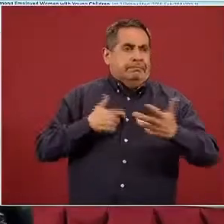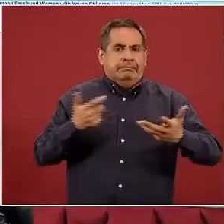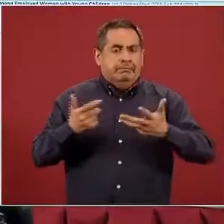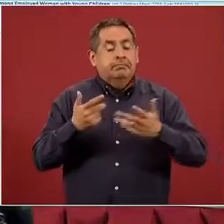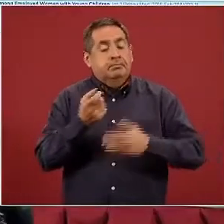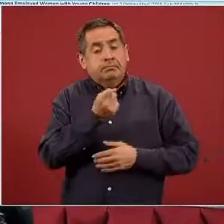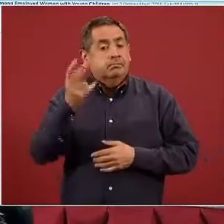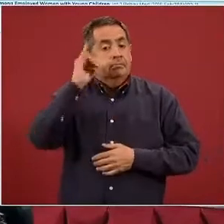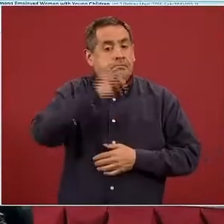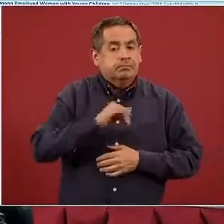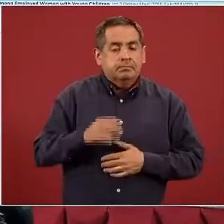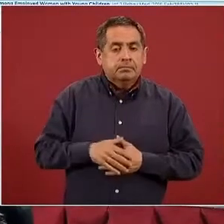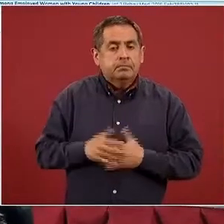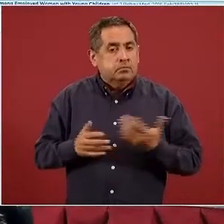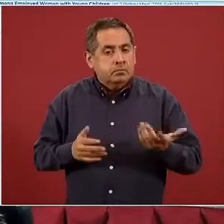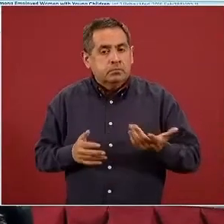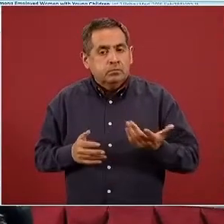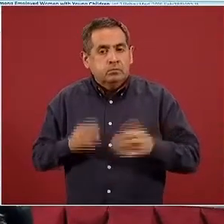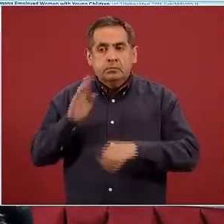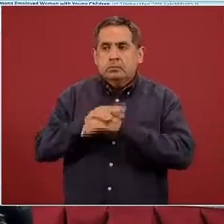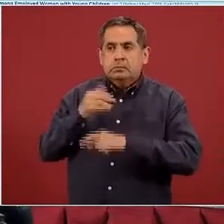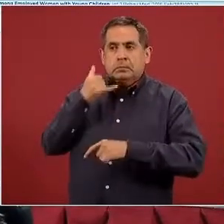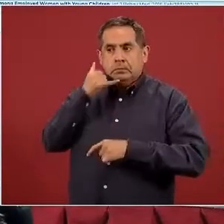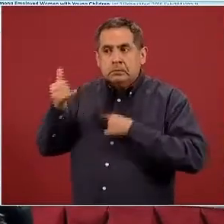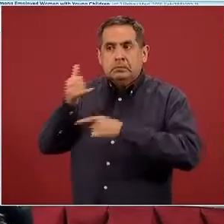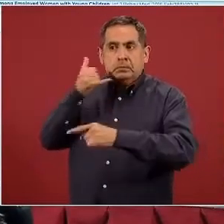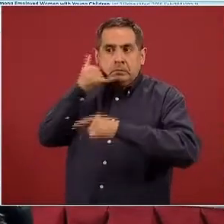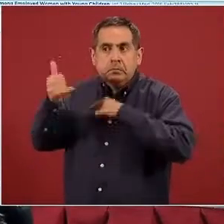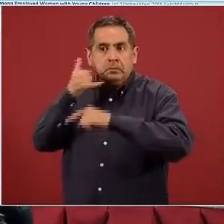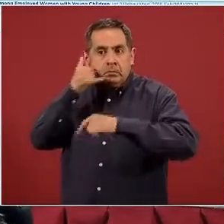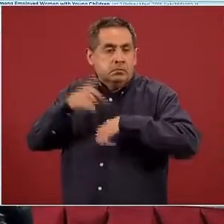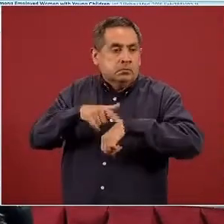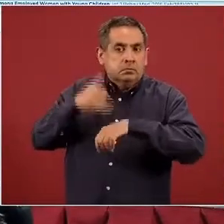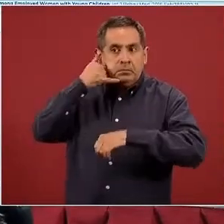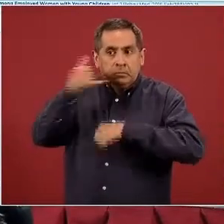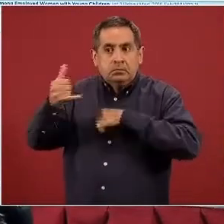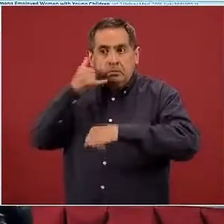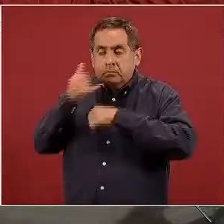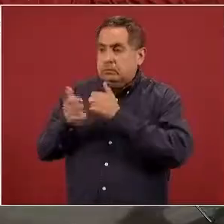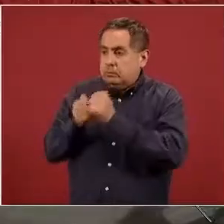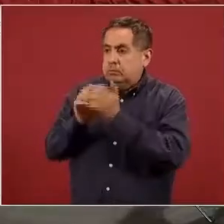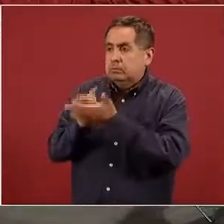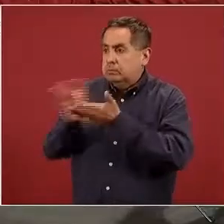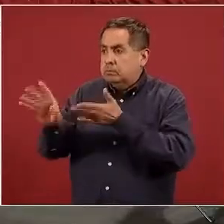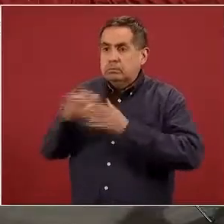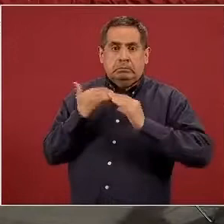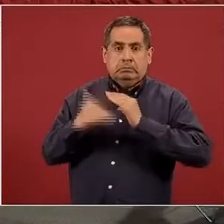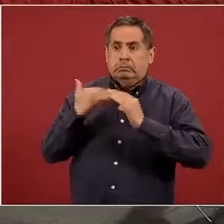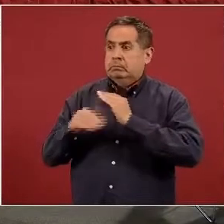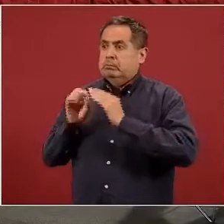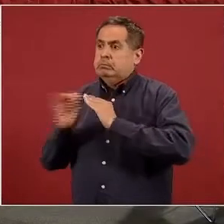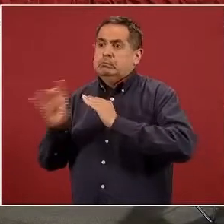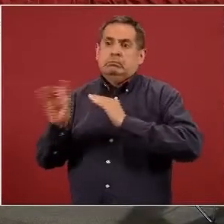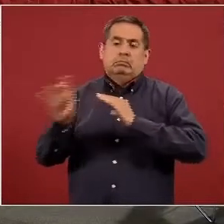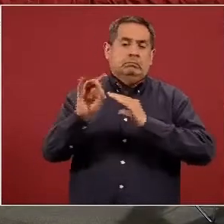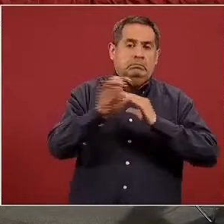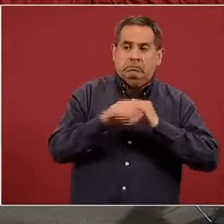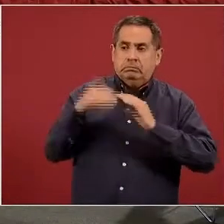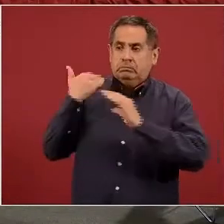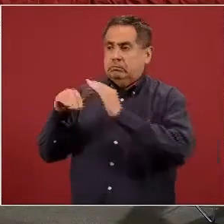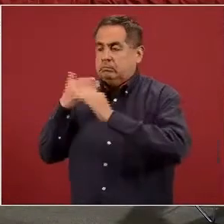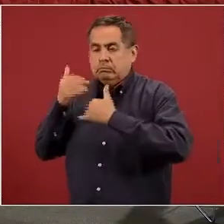pasa? Les están marcando casi todo el tiempo, todo el día, les mandan correos todo el día, no hay